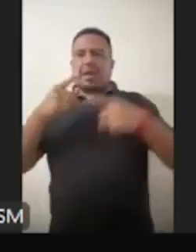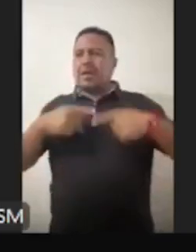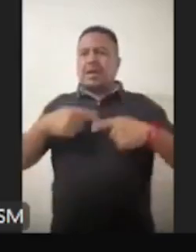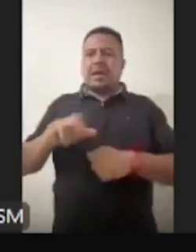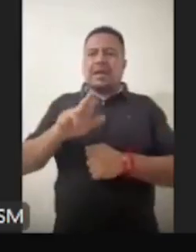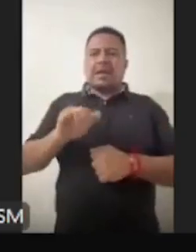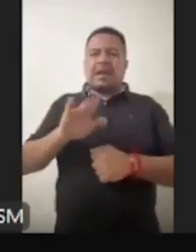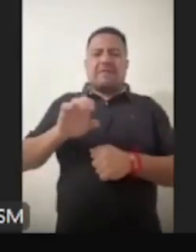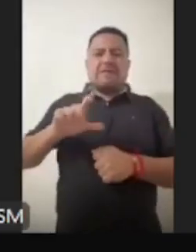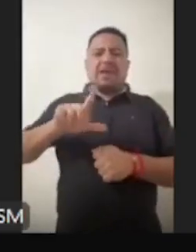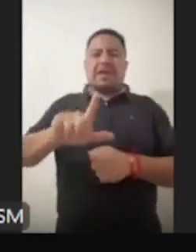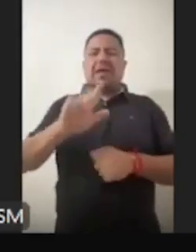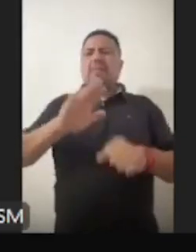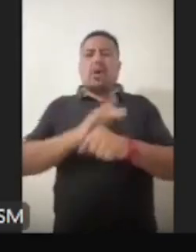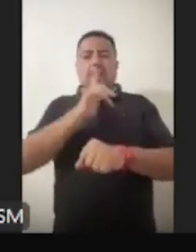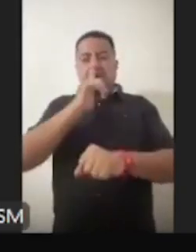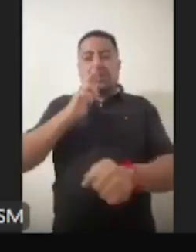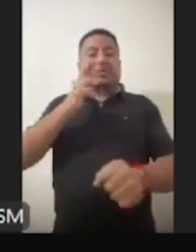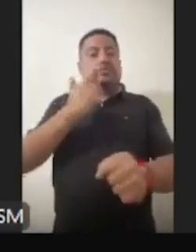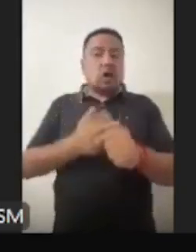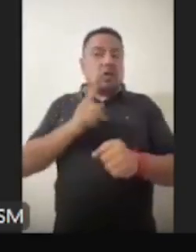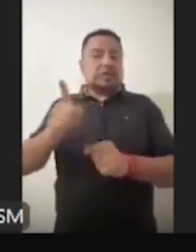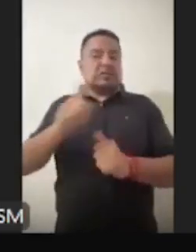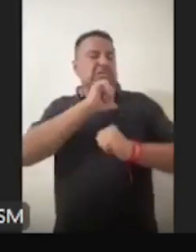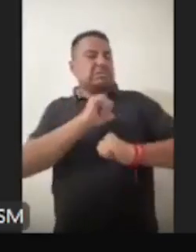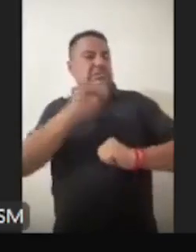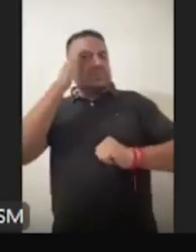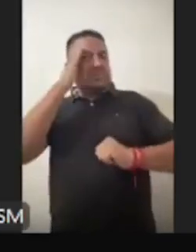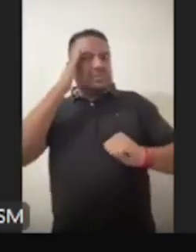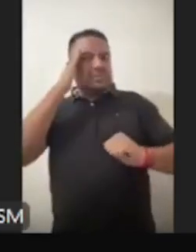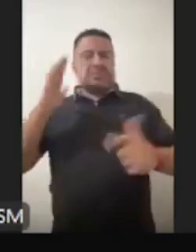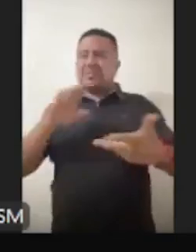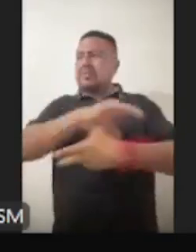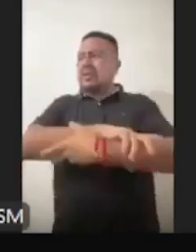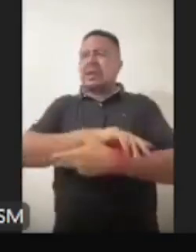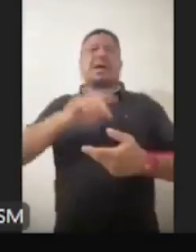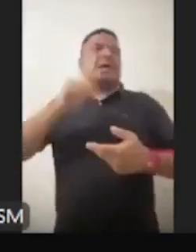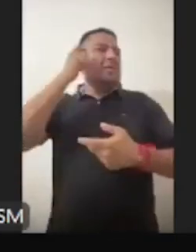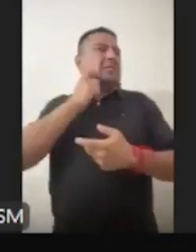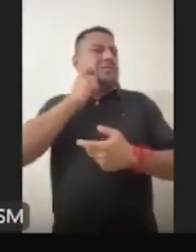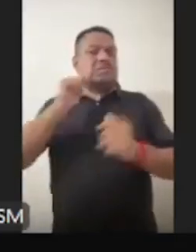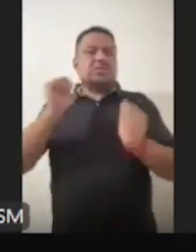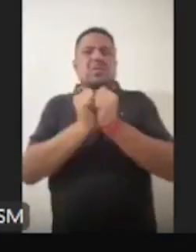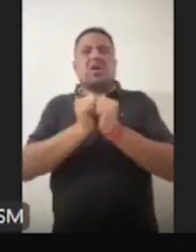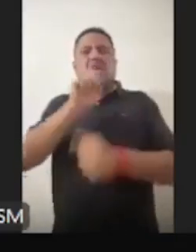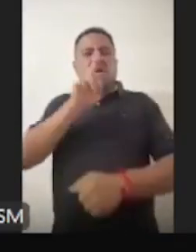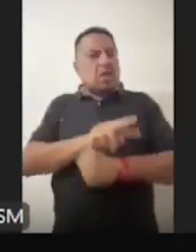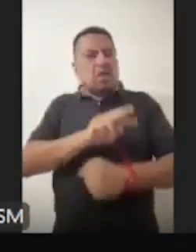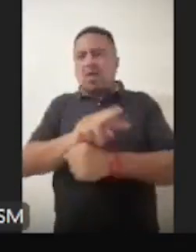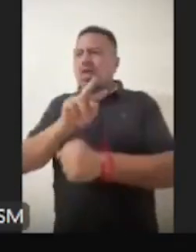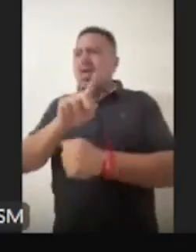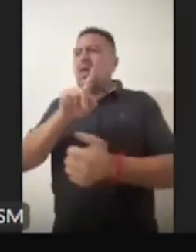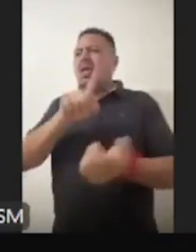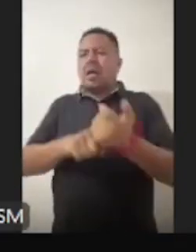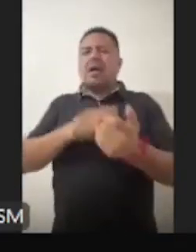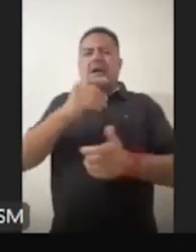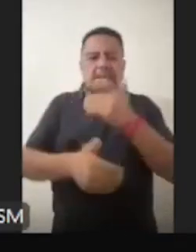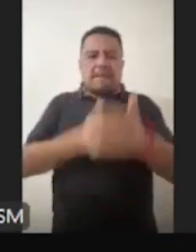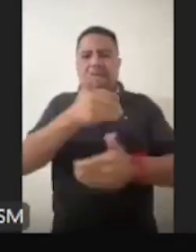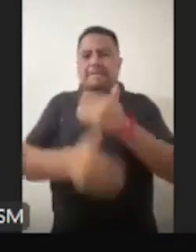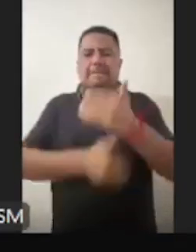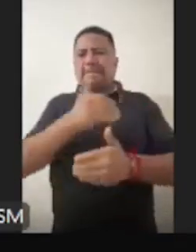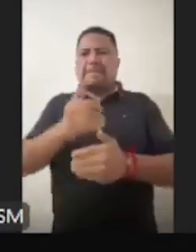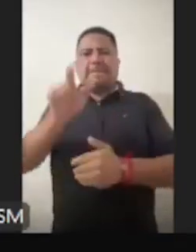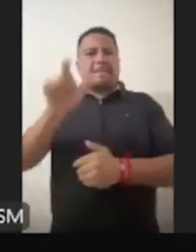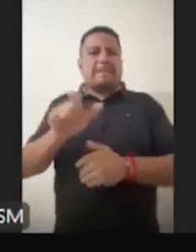Pino Hernández por responsabilidad directa y al Partido Encuentro Solidario Guerrero por culpa de vigilando, ello sobre la base de que la conducta